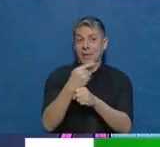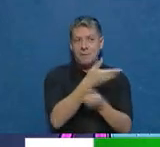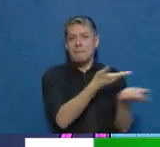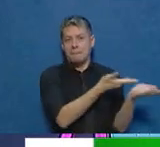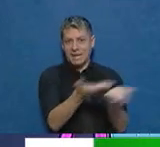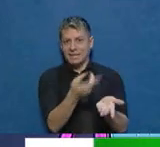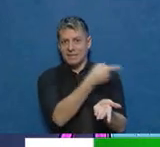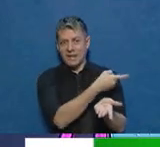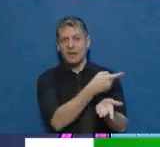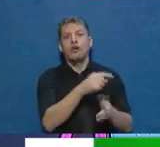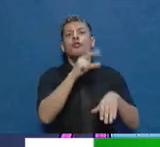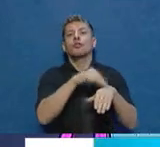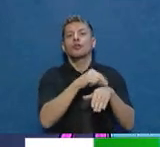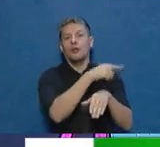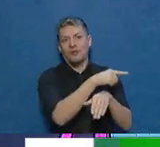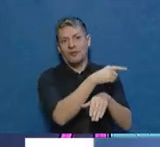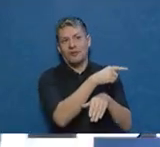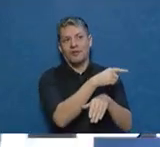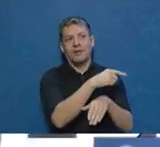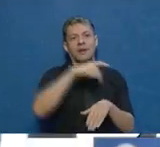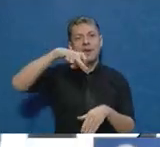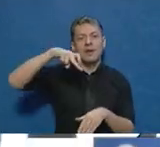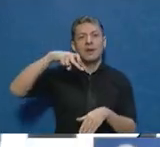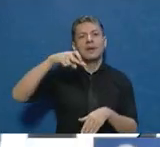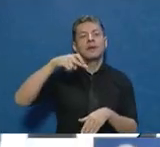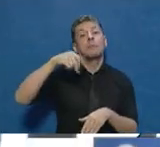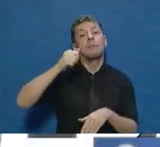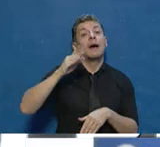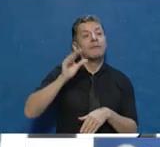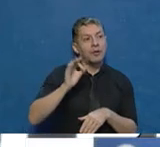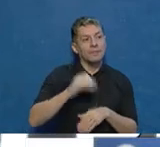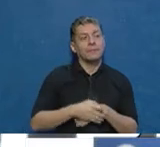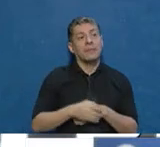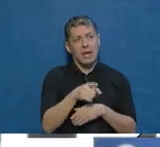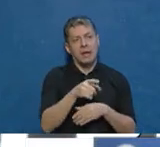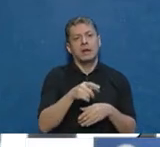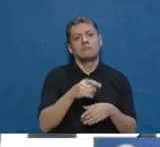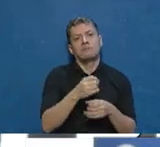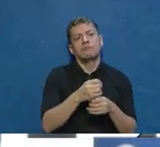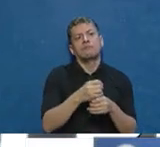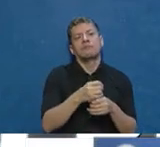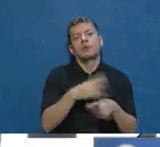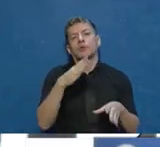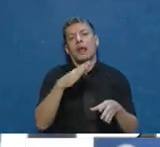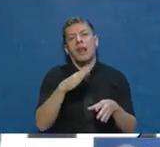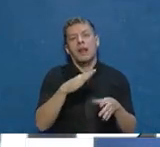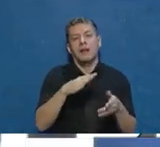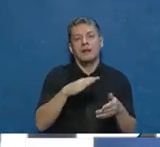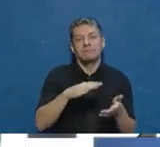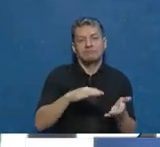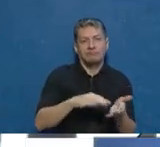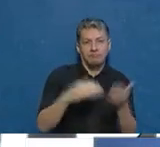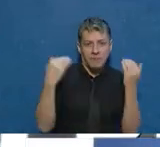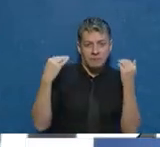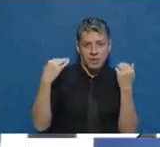presentar al doctor que está con nosotros, Pablo Cerboski, que es neumólogo, neumonólogo. Neumólogo. En otras partes del mundo se